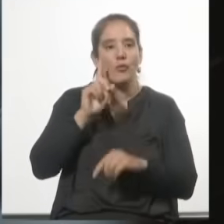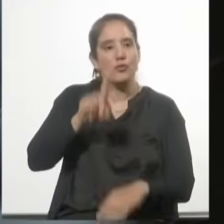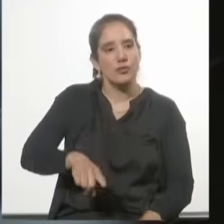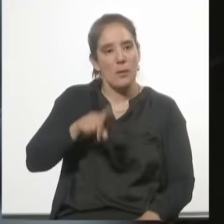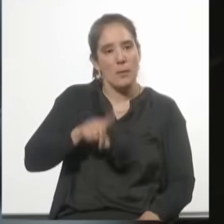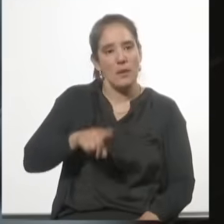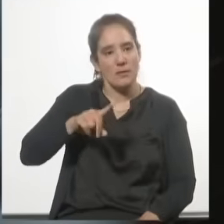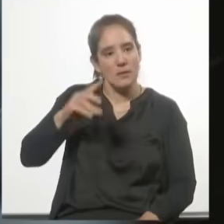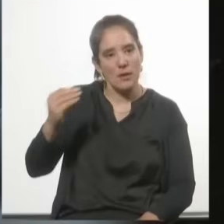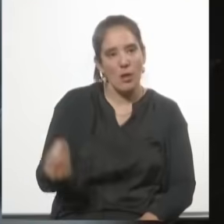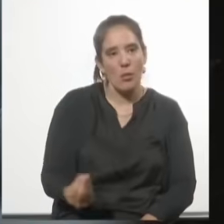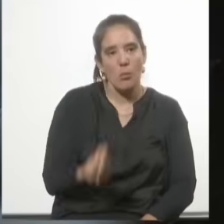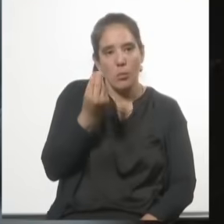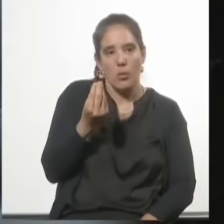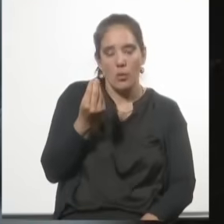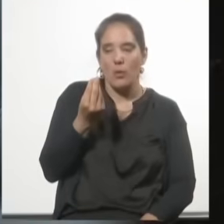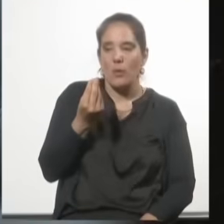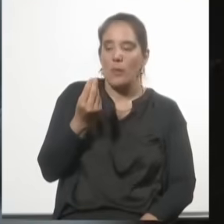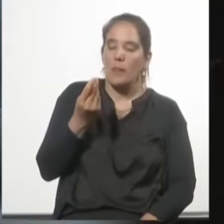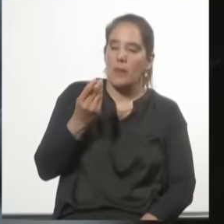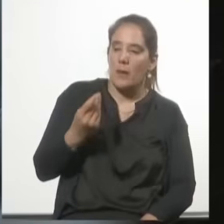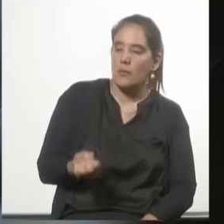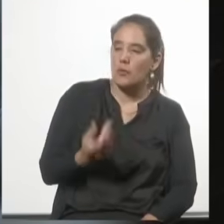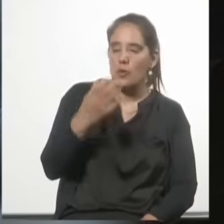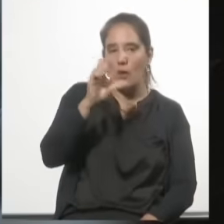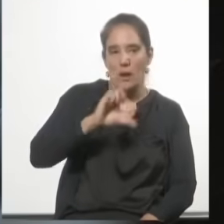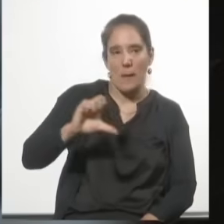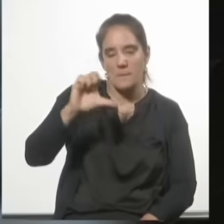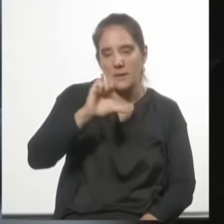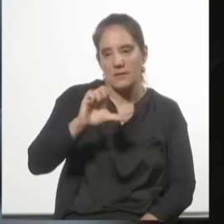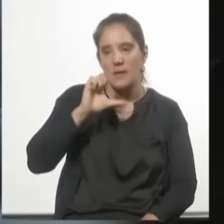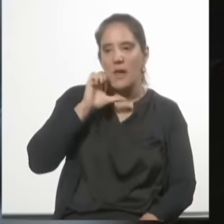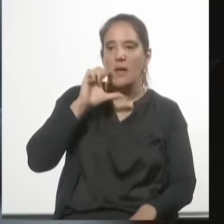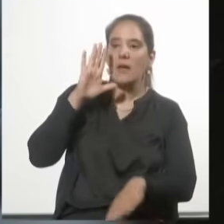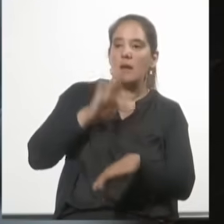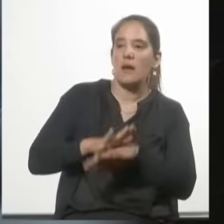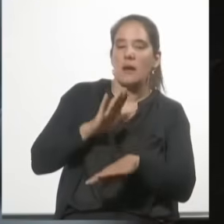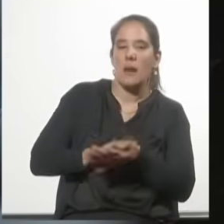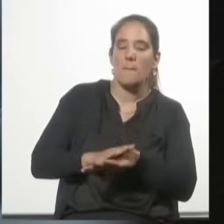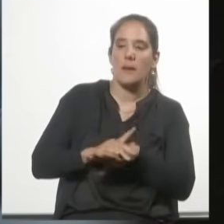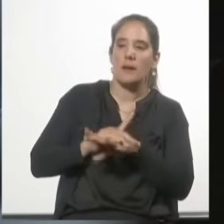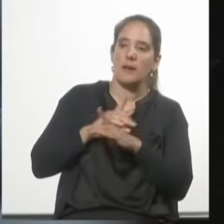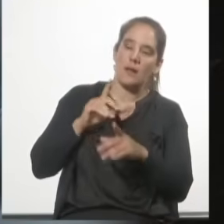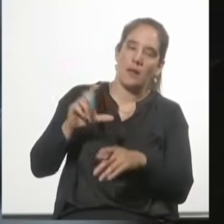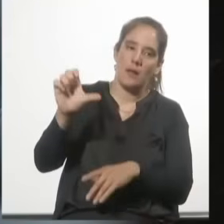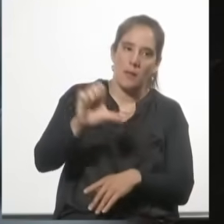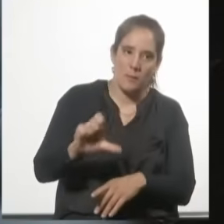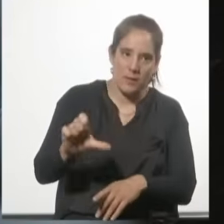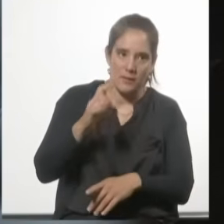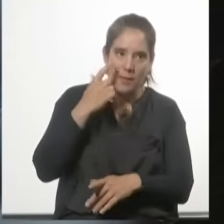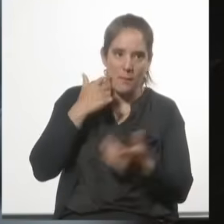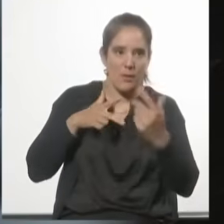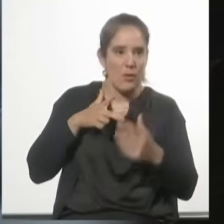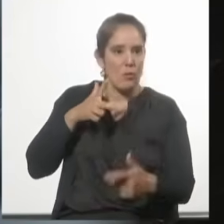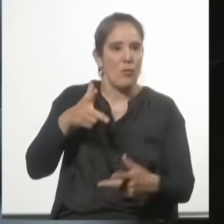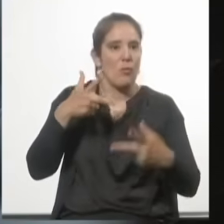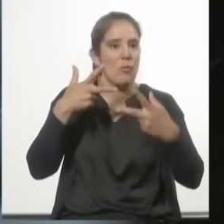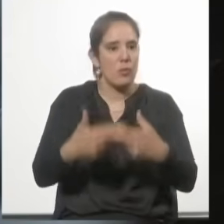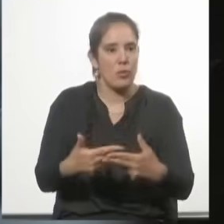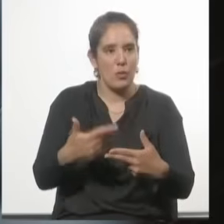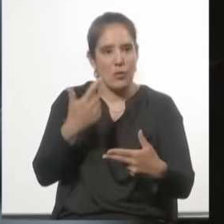intempestiva aparición de la empresa Eurocommerce Bank con plazos absolutamente vencidos y con notorios y evidentes